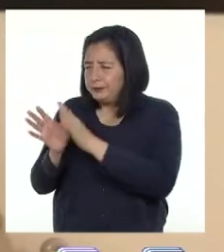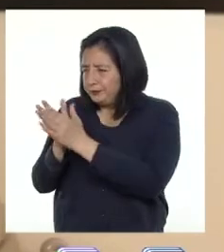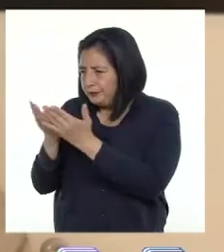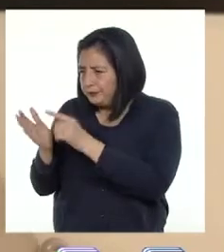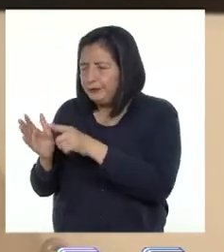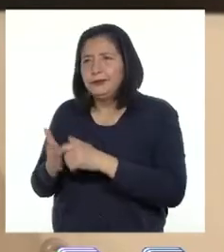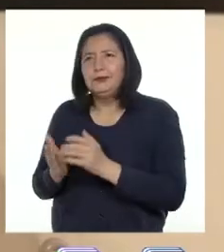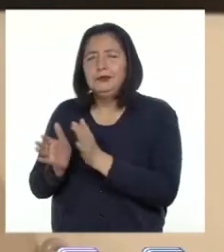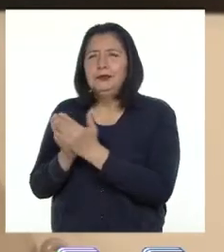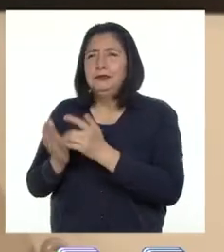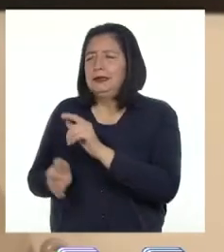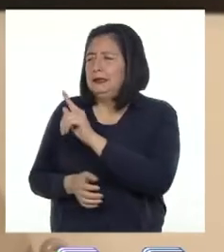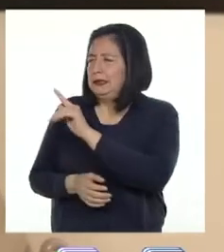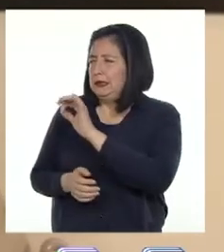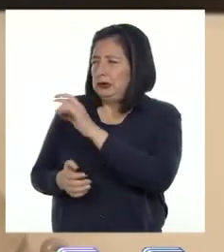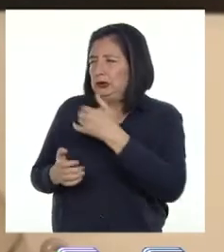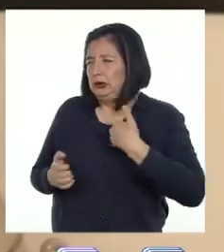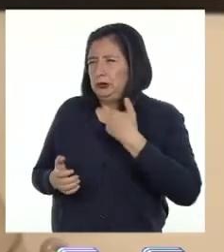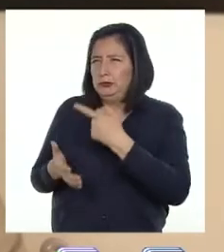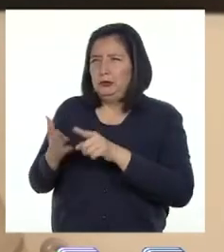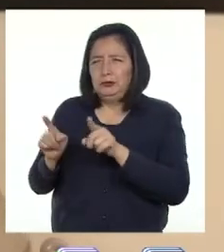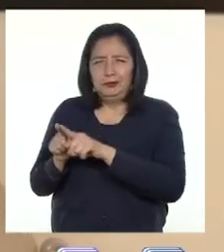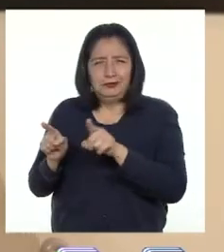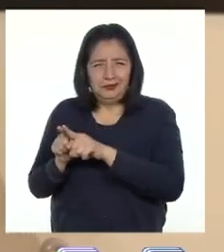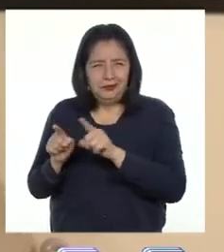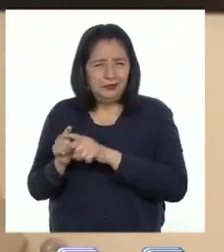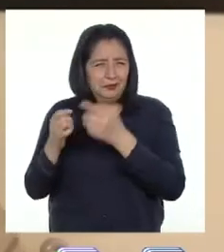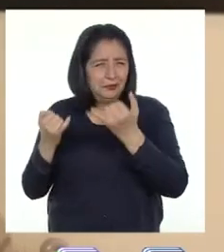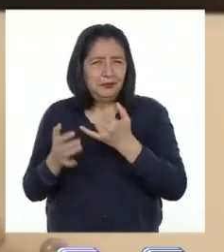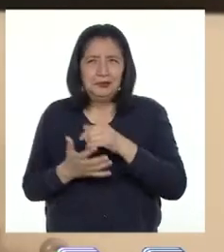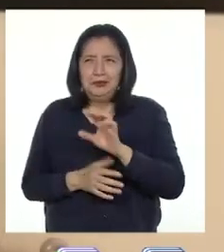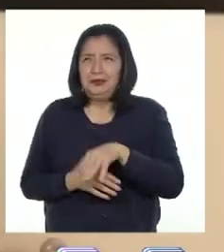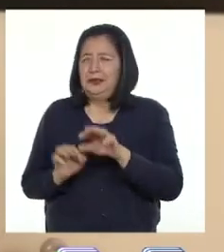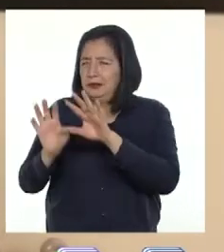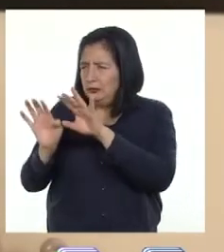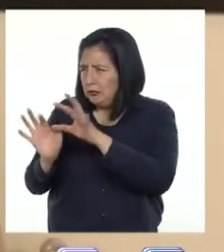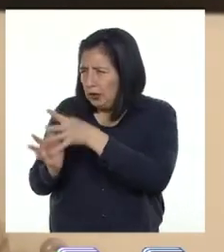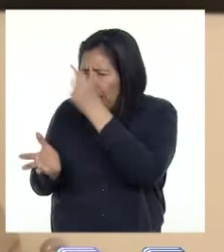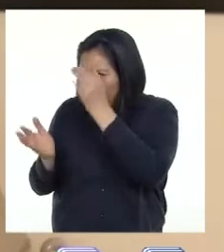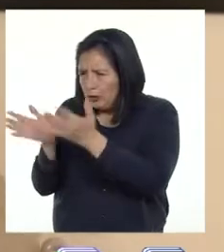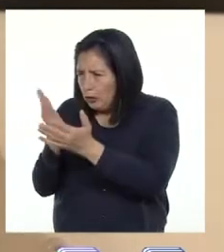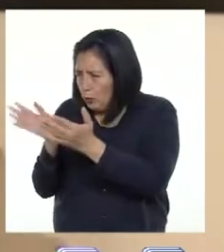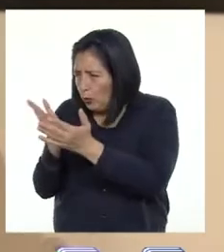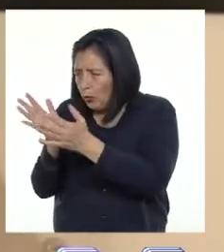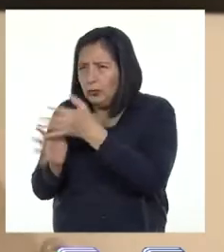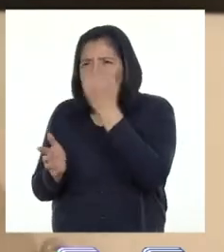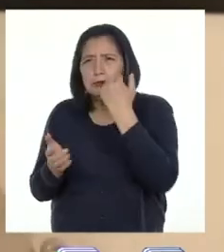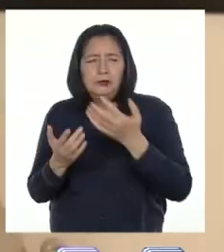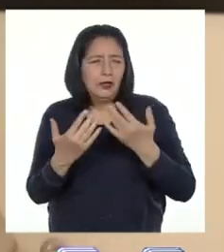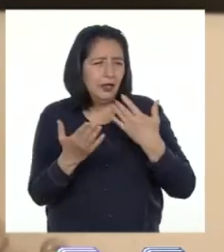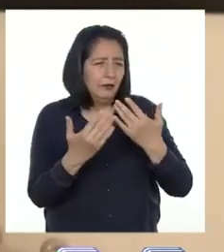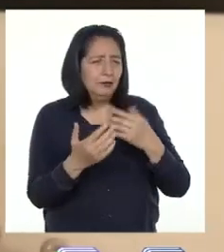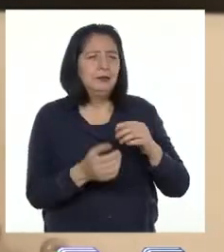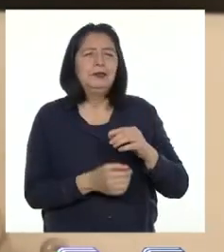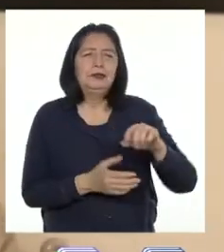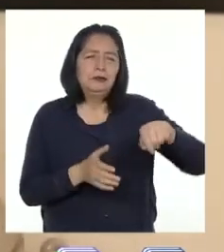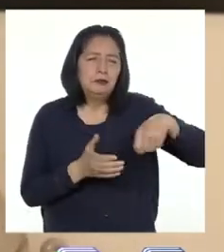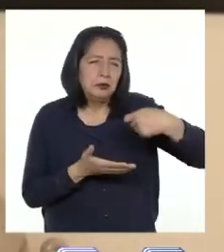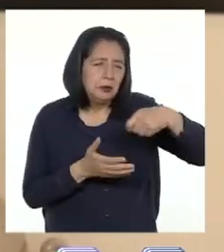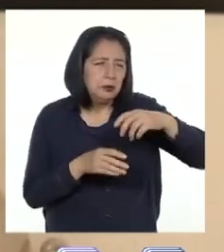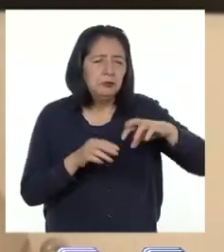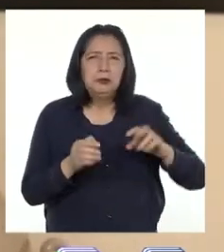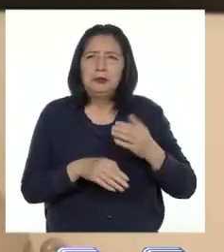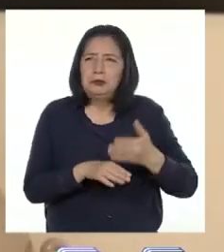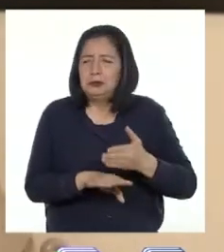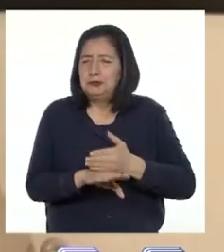de la Juventud, que era algo así como la Wikipedia de ahora. Y ahí podías aprender de todo y luego lo conversábamos en el almuerzo. Y